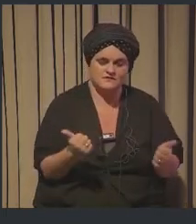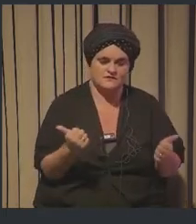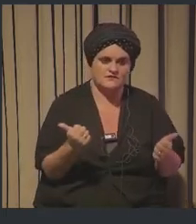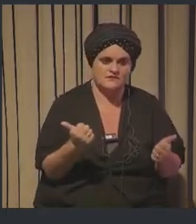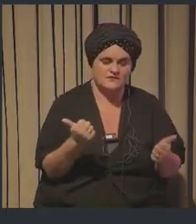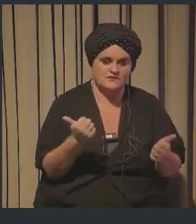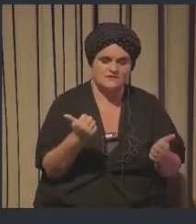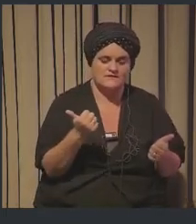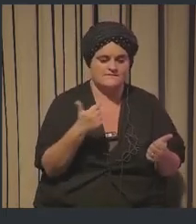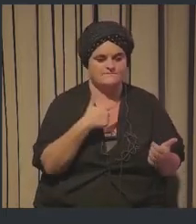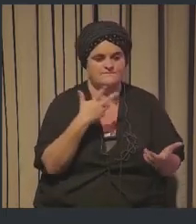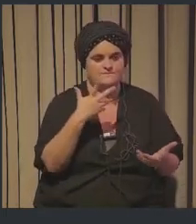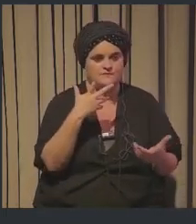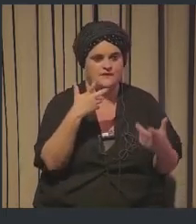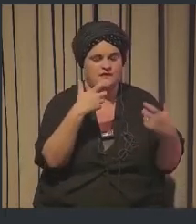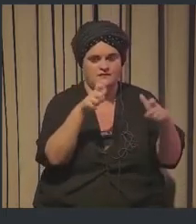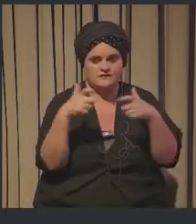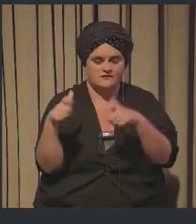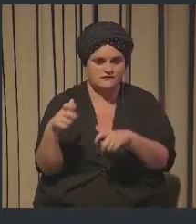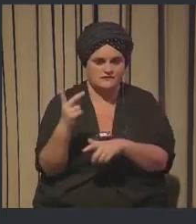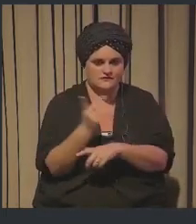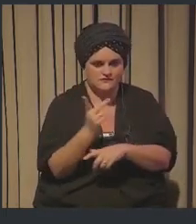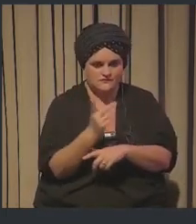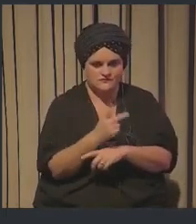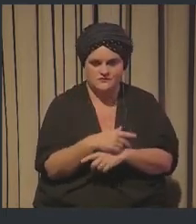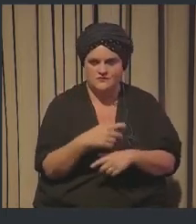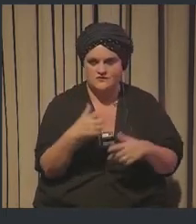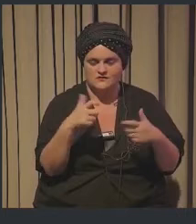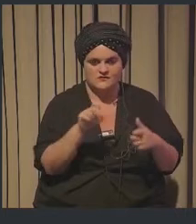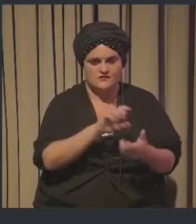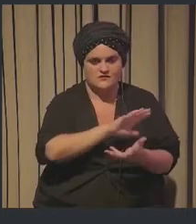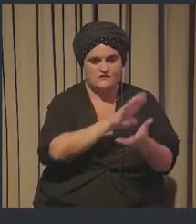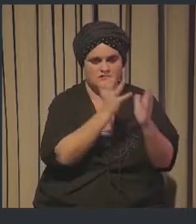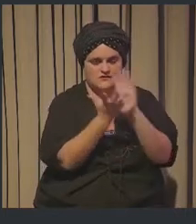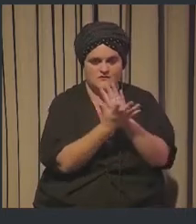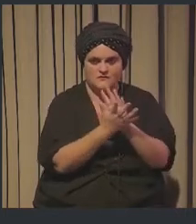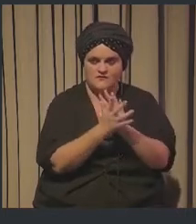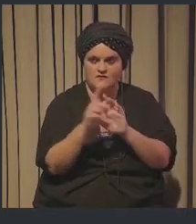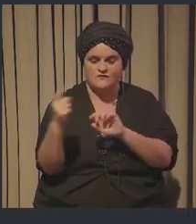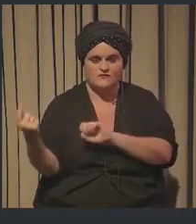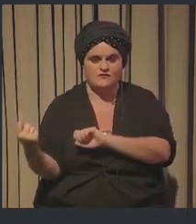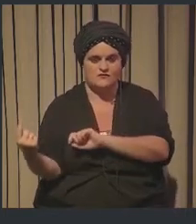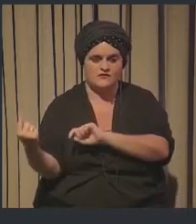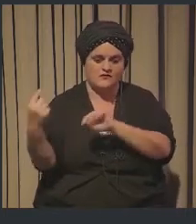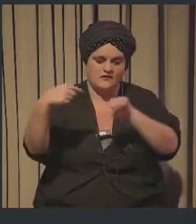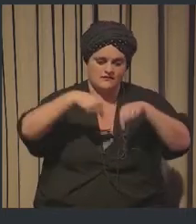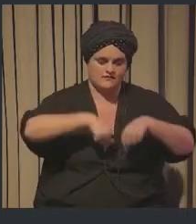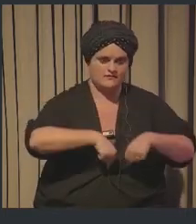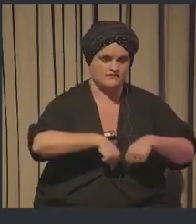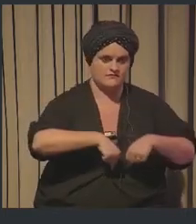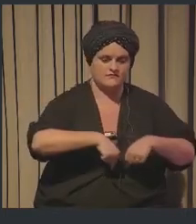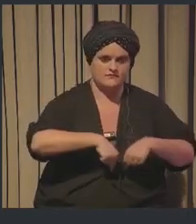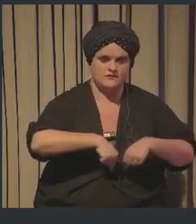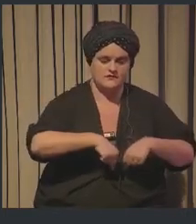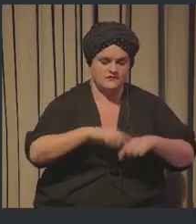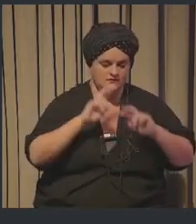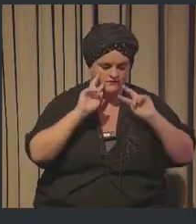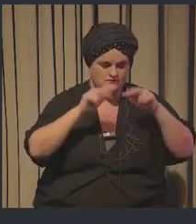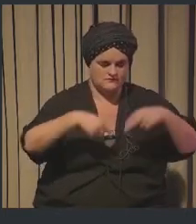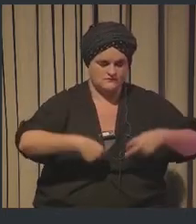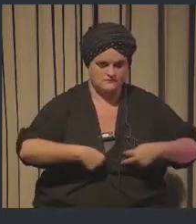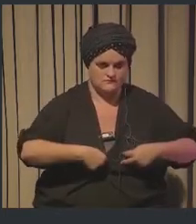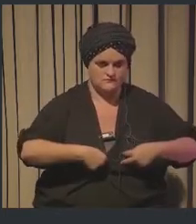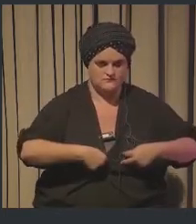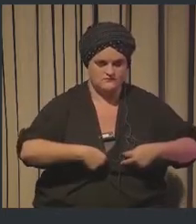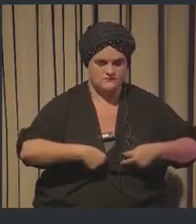está dentro de estas dos categorías. Y tengo toda una sección del cambio de fuera adentro, que básicamente se conoce como prospección. Y tenemos